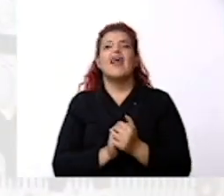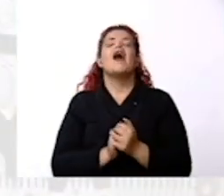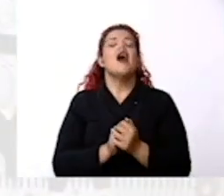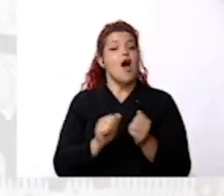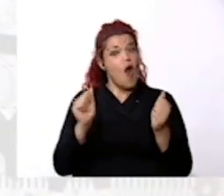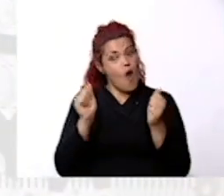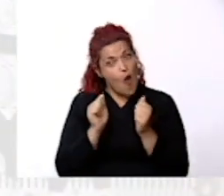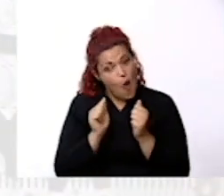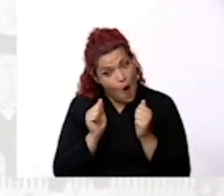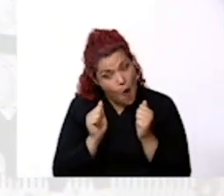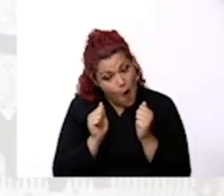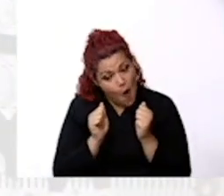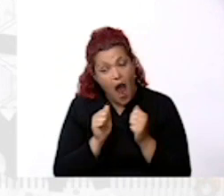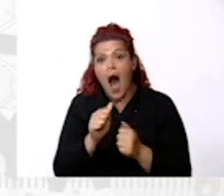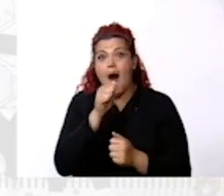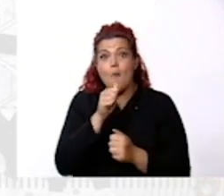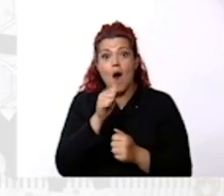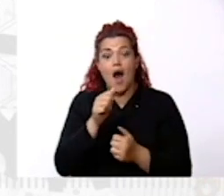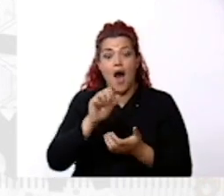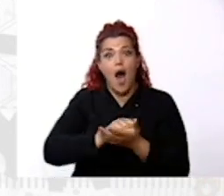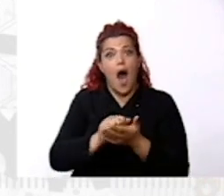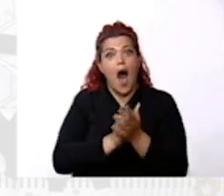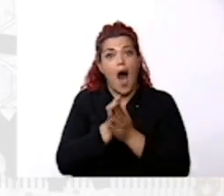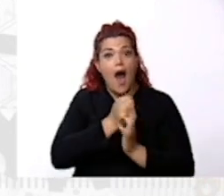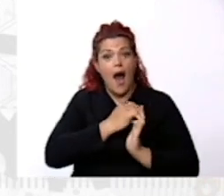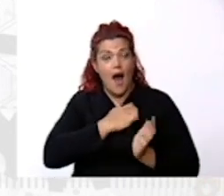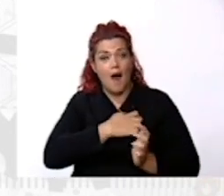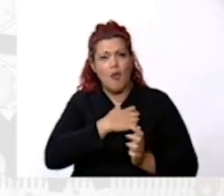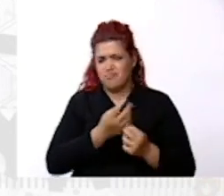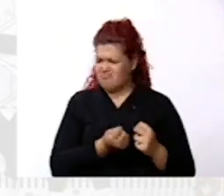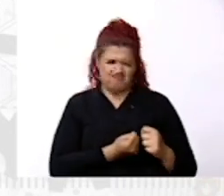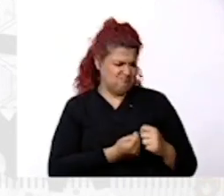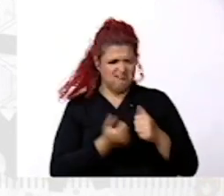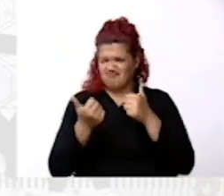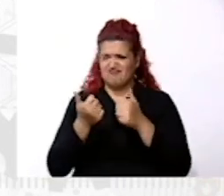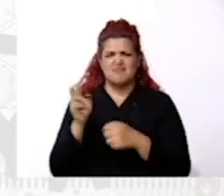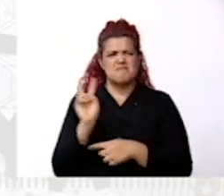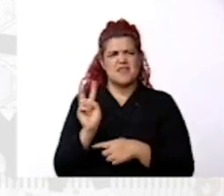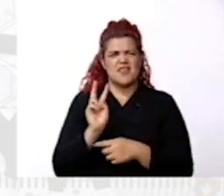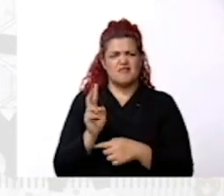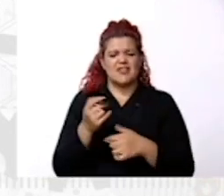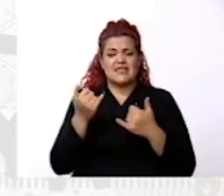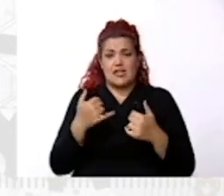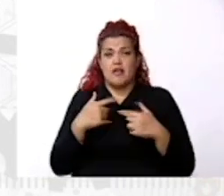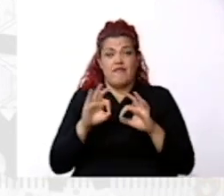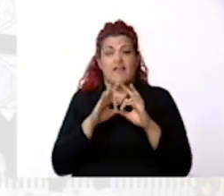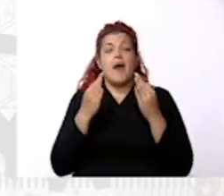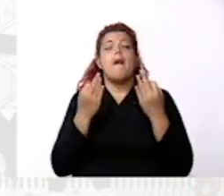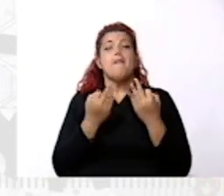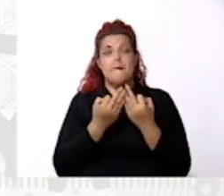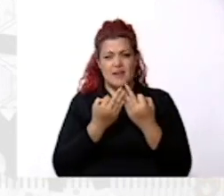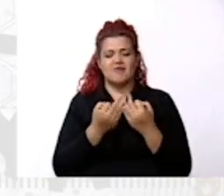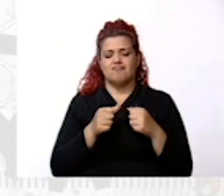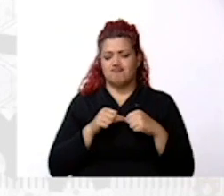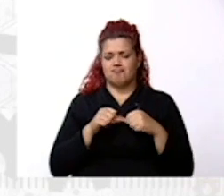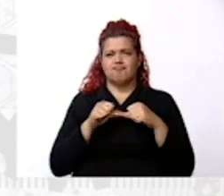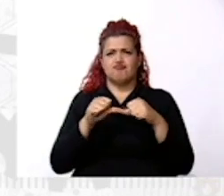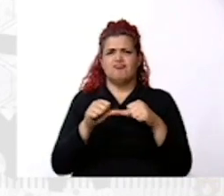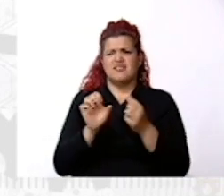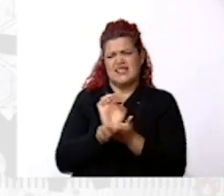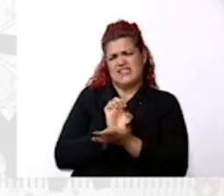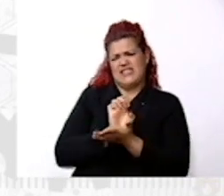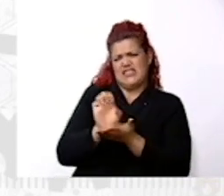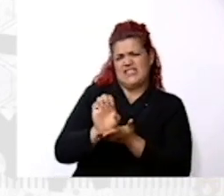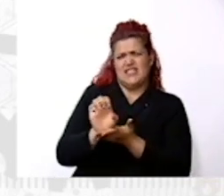con agüita y con jabón se van los virus. Así, todos juntos en familia, seguimos evitando